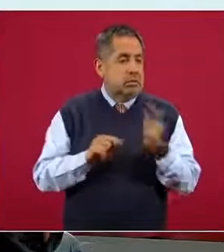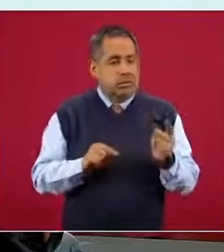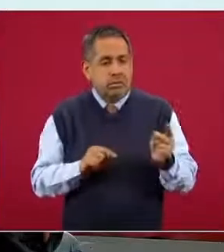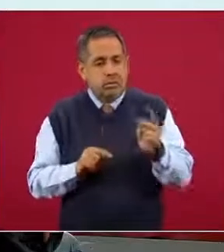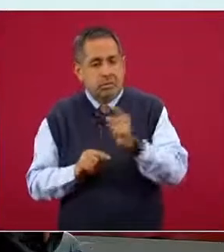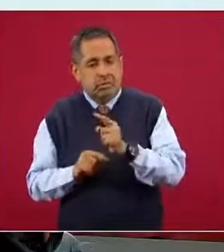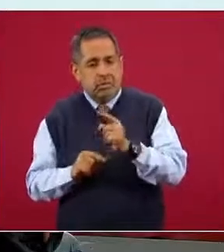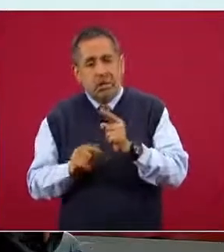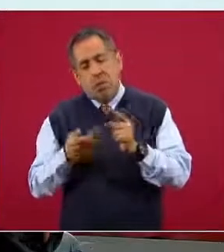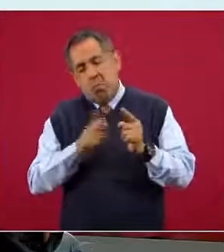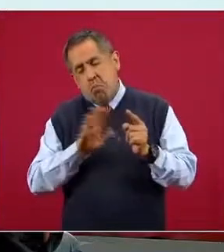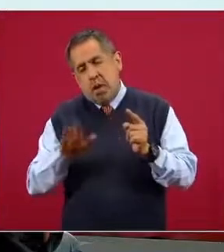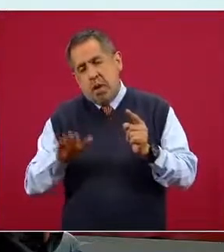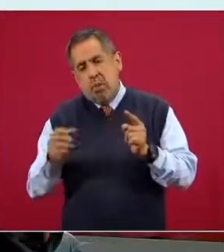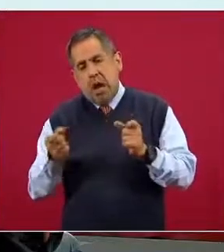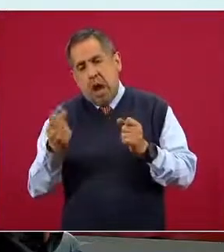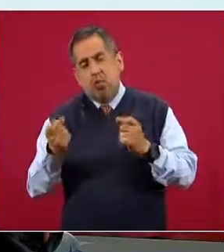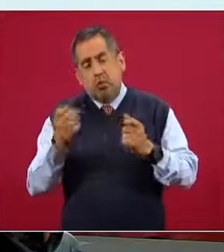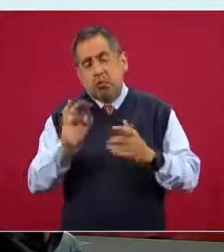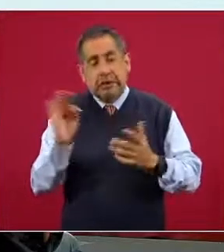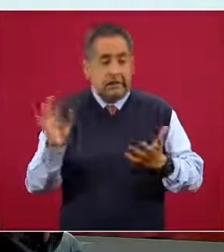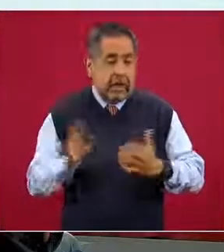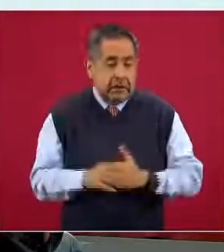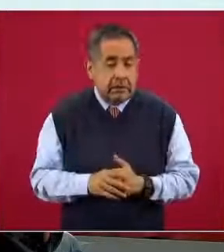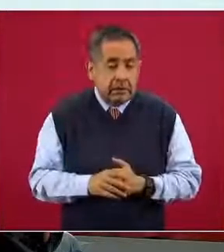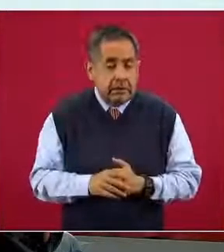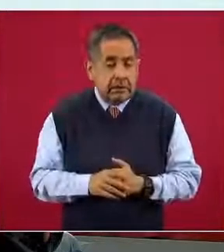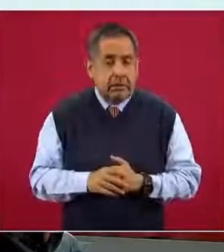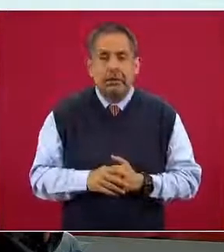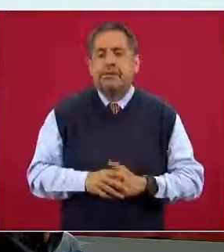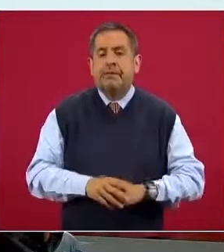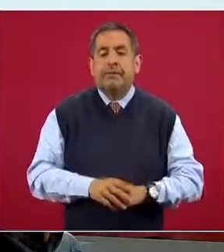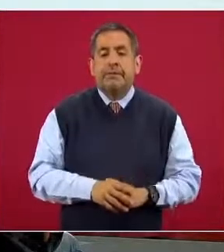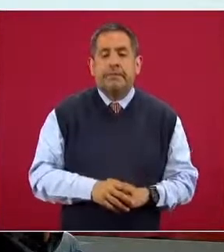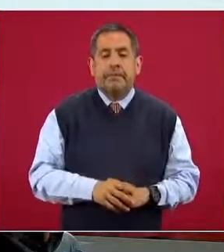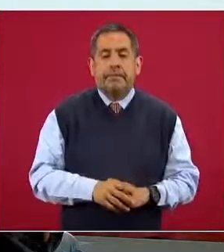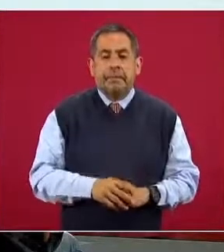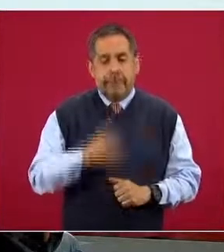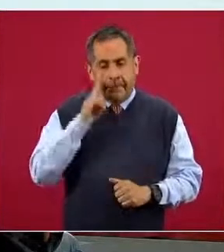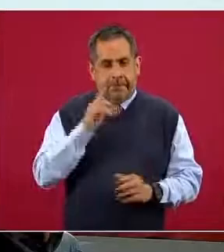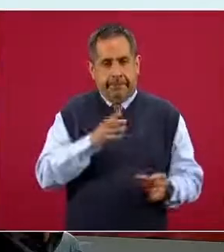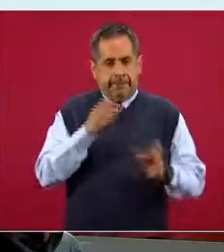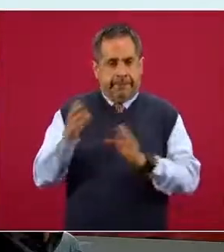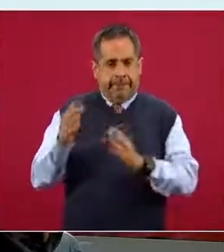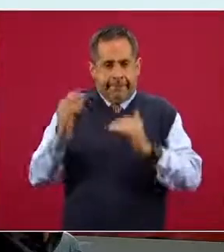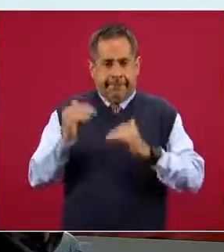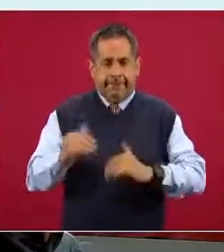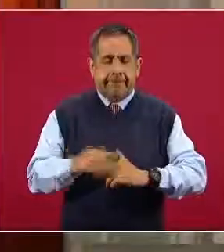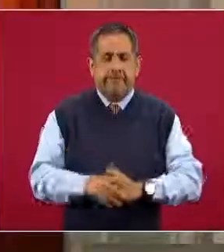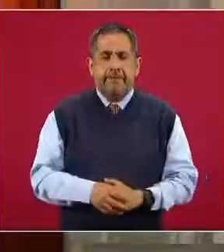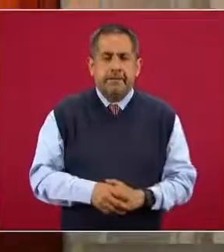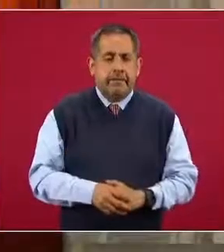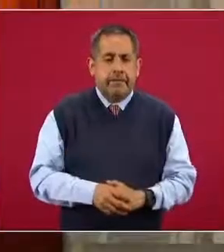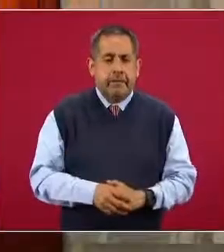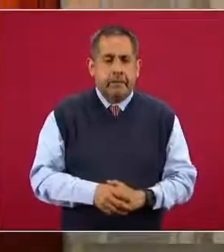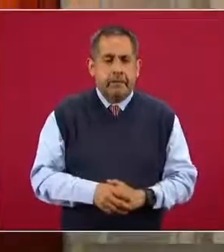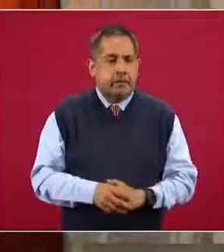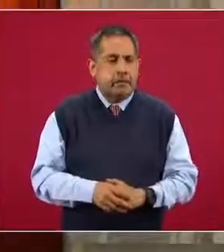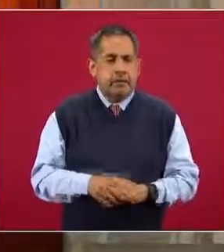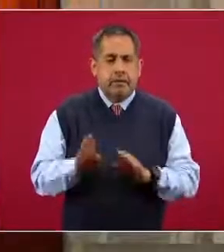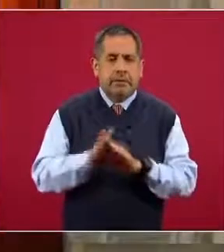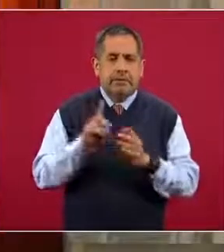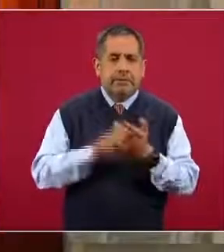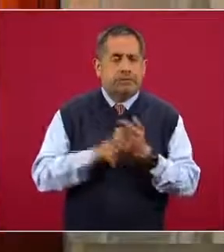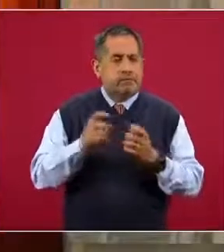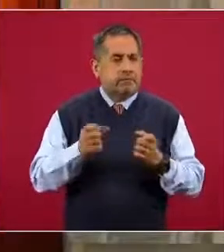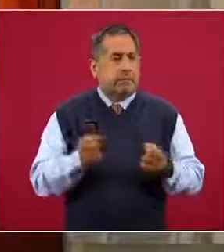por las defunciones que hasta el momento han ocurrido. Veamos las siguientes diapositivas. Actualizaríamos